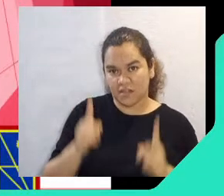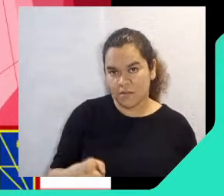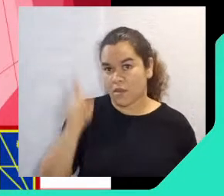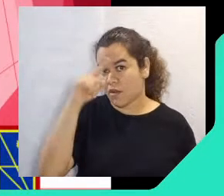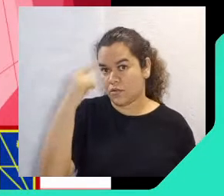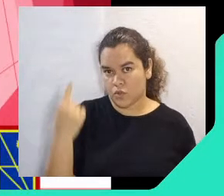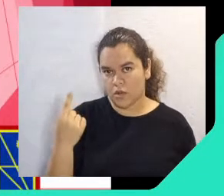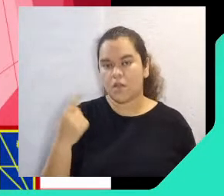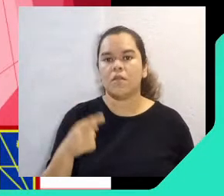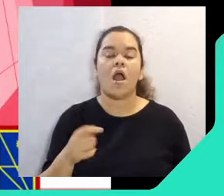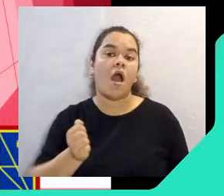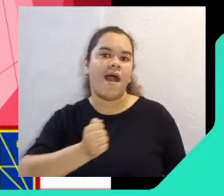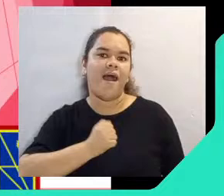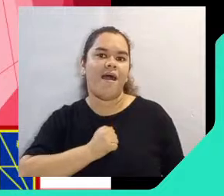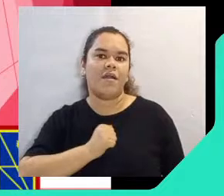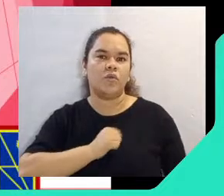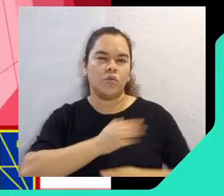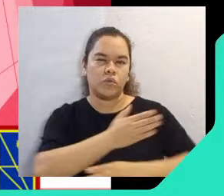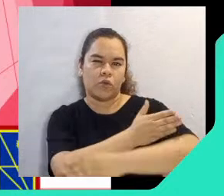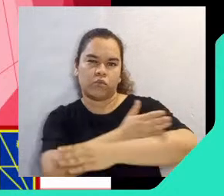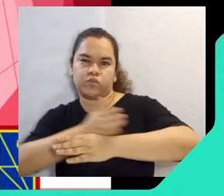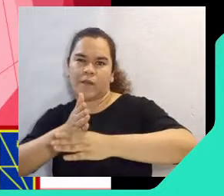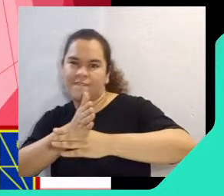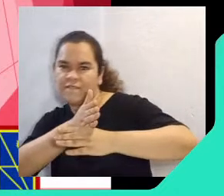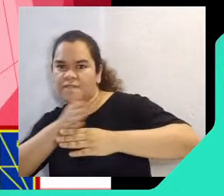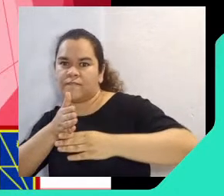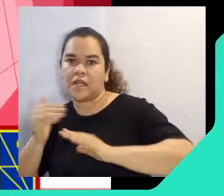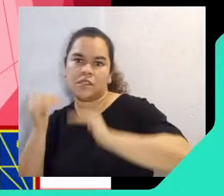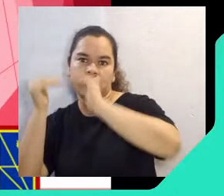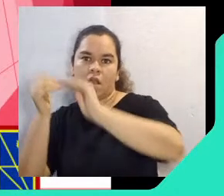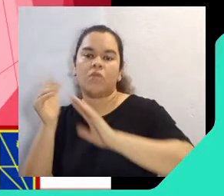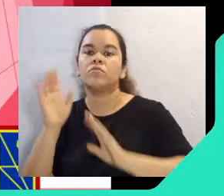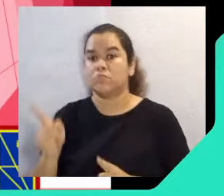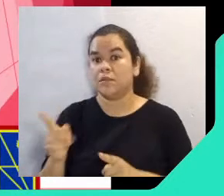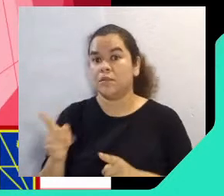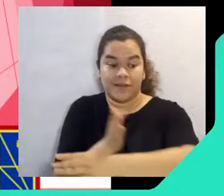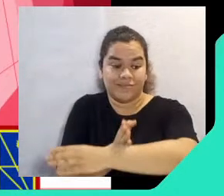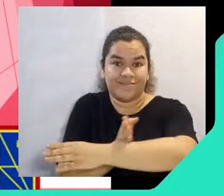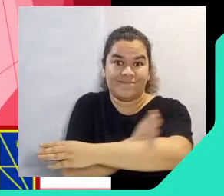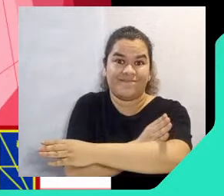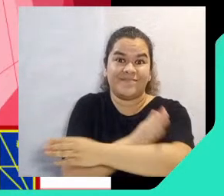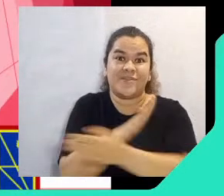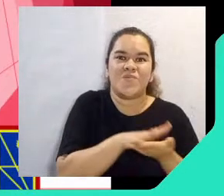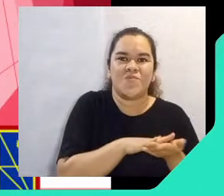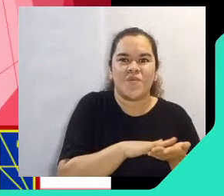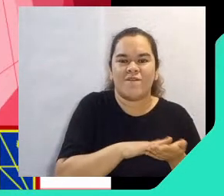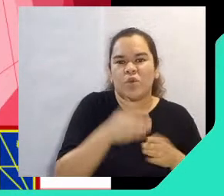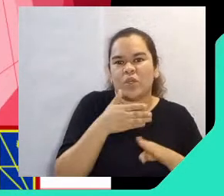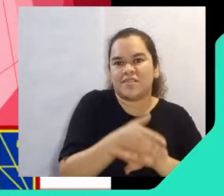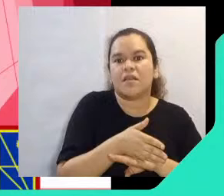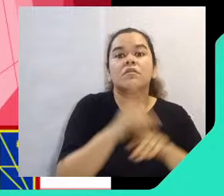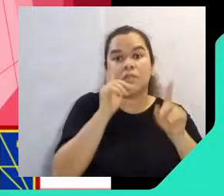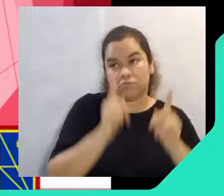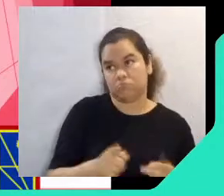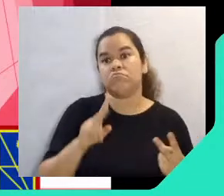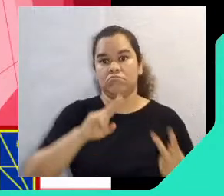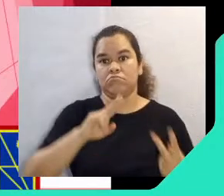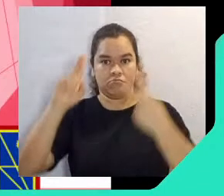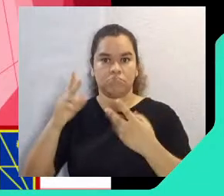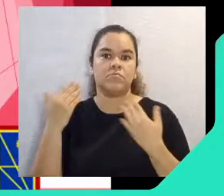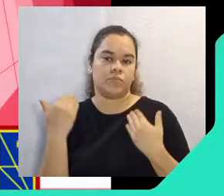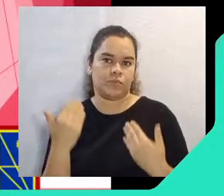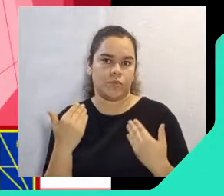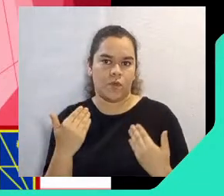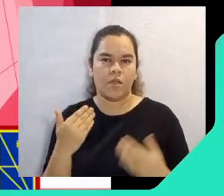solo alumnos avanzados participan de esta actividad, sino que también los alumnos ingresantes pueden participar de los encuentros. El